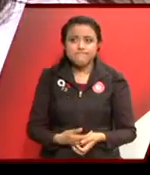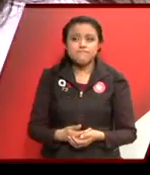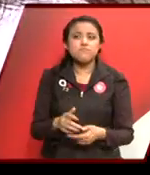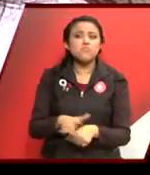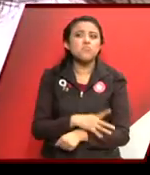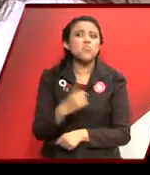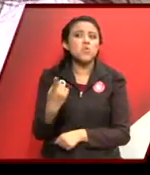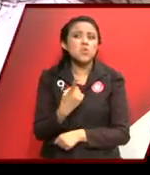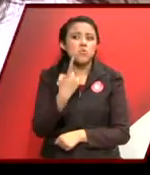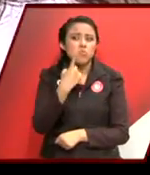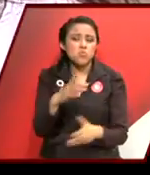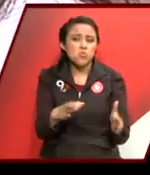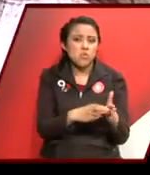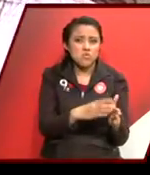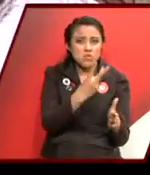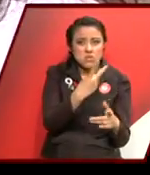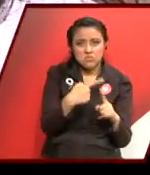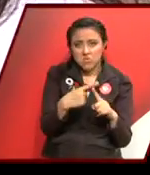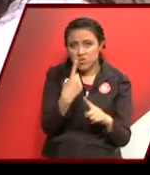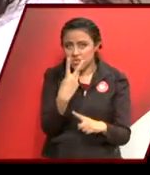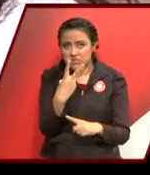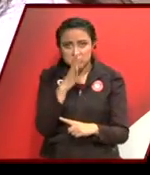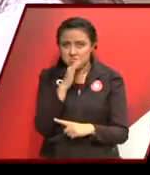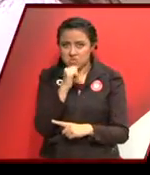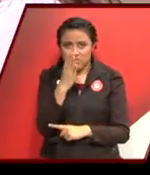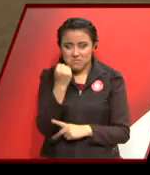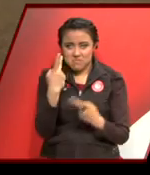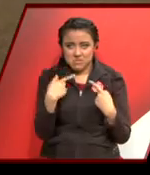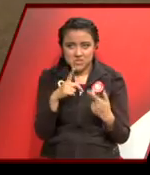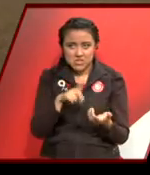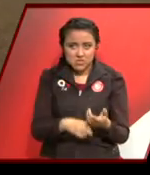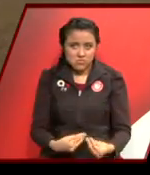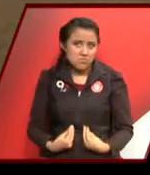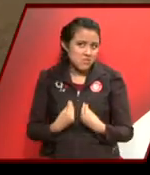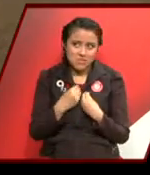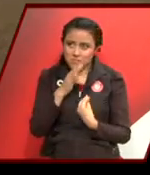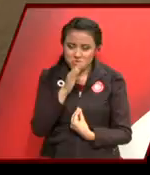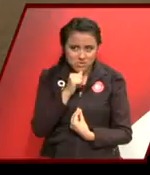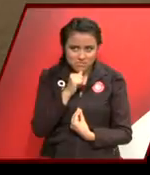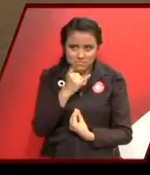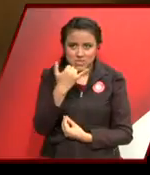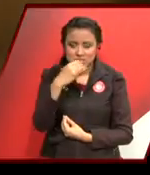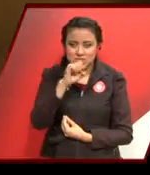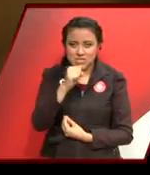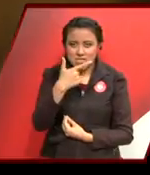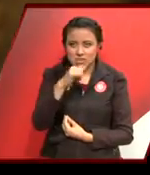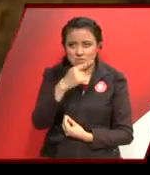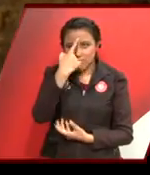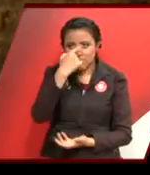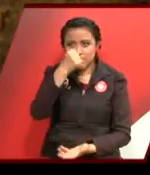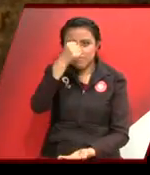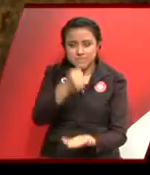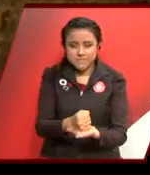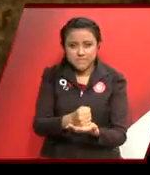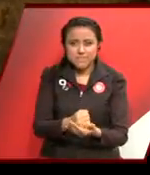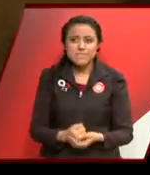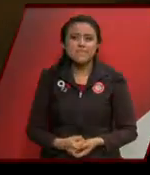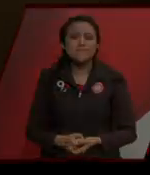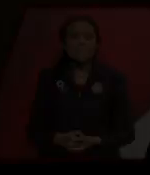Porque pues en un cuartito de 3x3 no cabemos 9 personas. Yesenia Santiago, a quien corresponda.